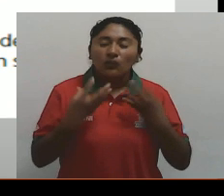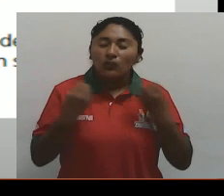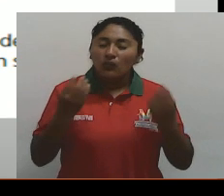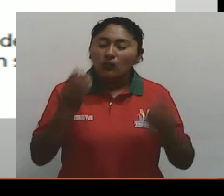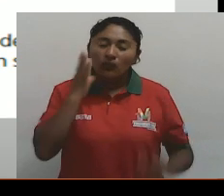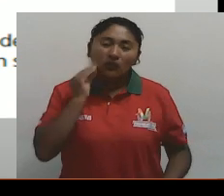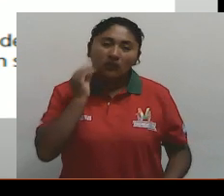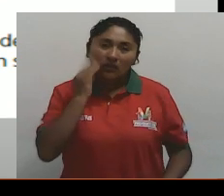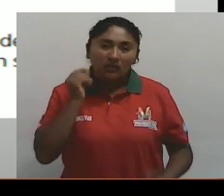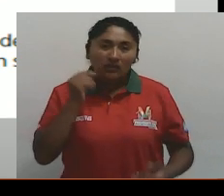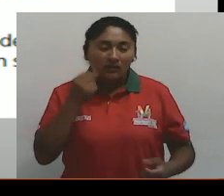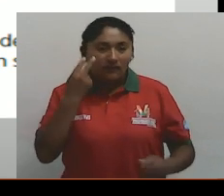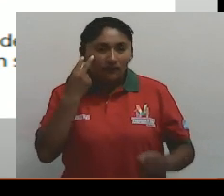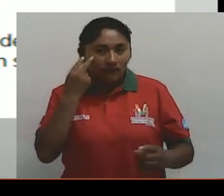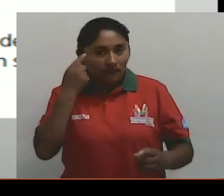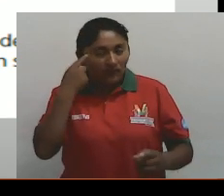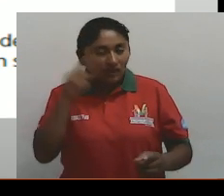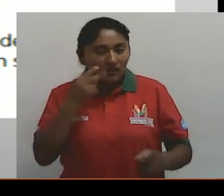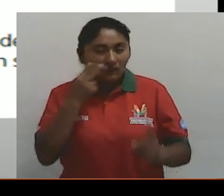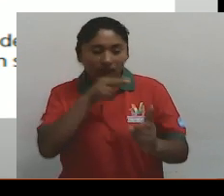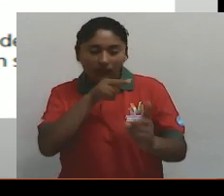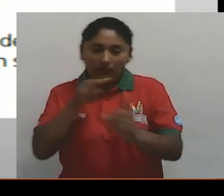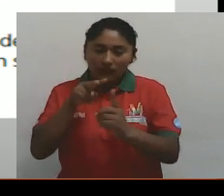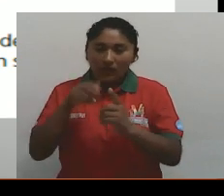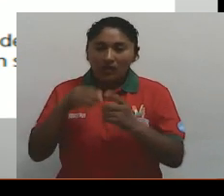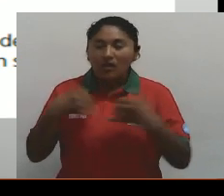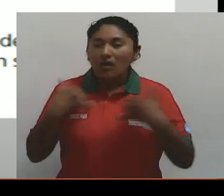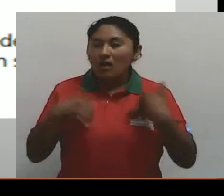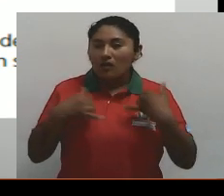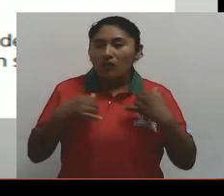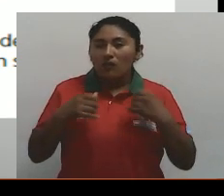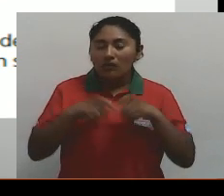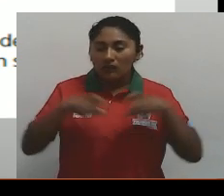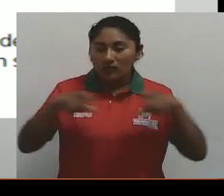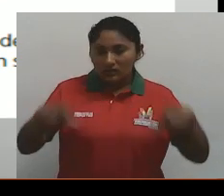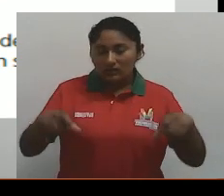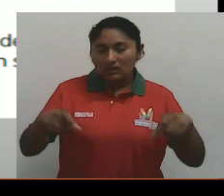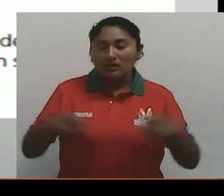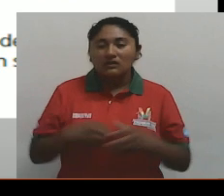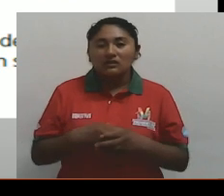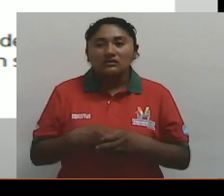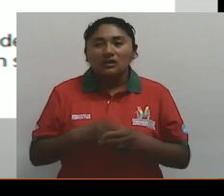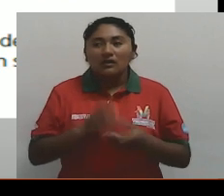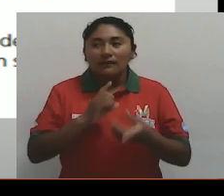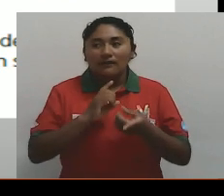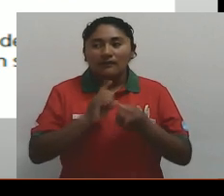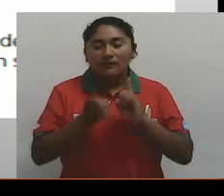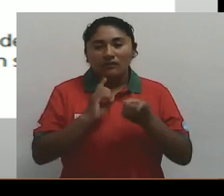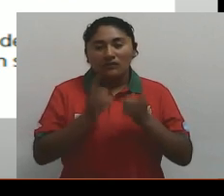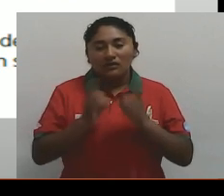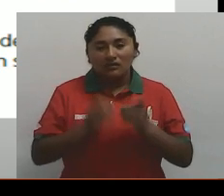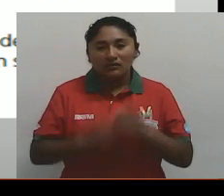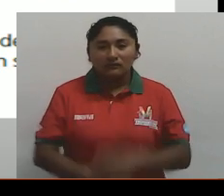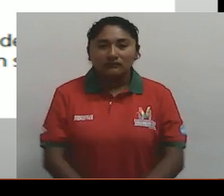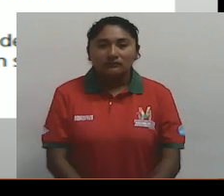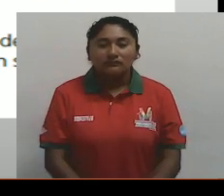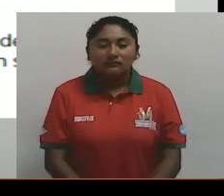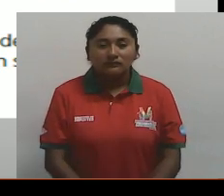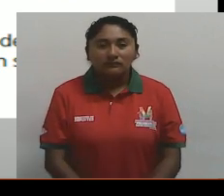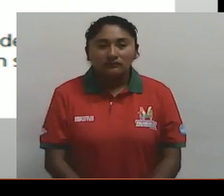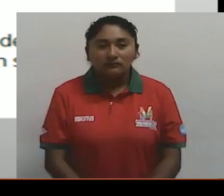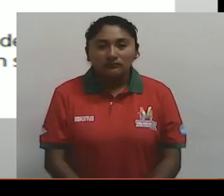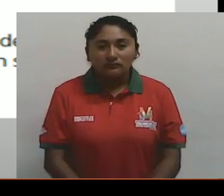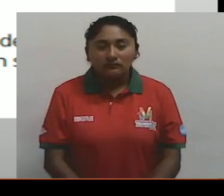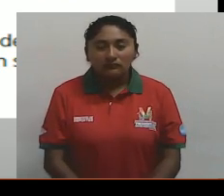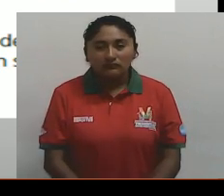quien ha leído hasta ahora vea las reglas que siguen como el estado actual de desarrollo de un gran juego, pero que tenga en cuenta por qué estos